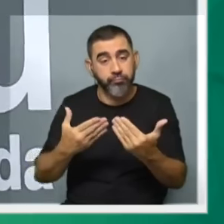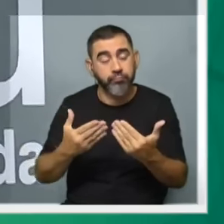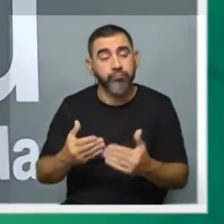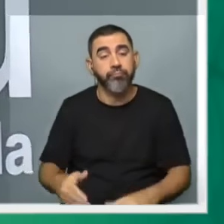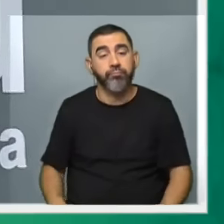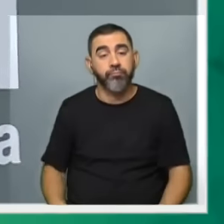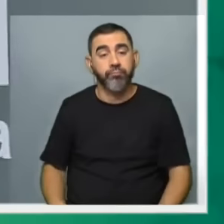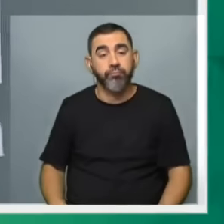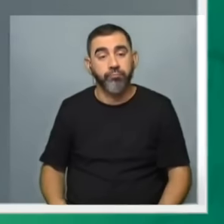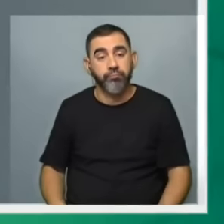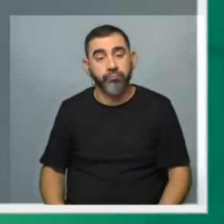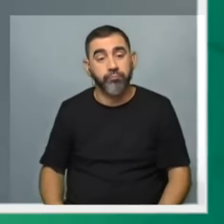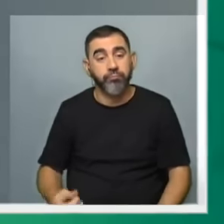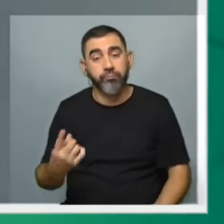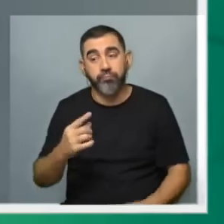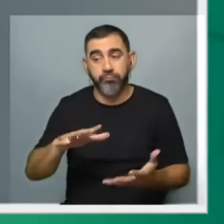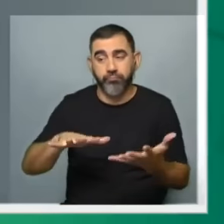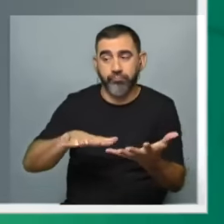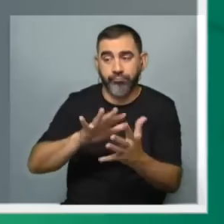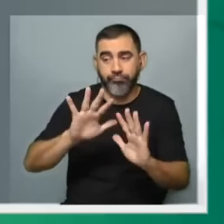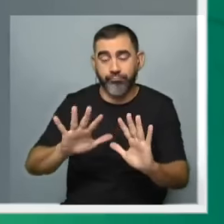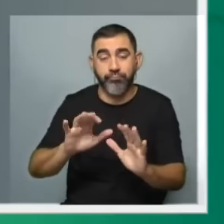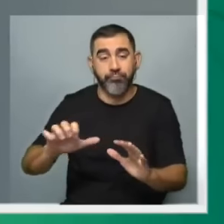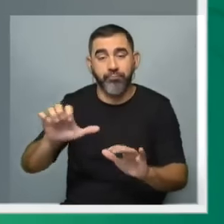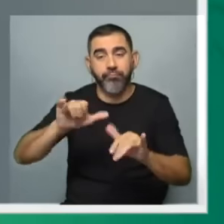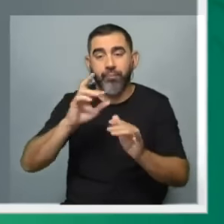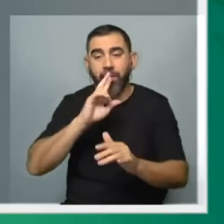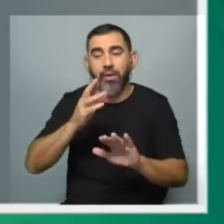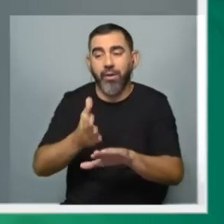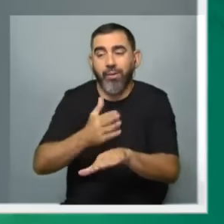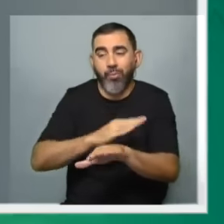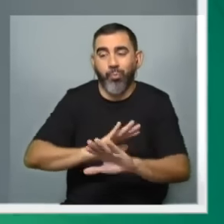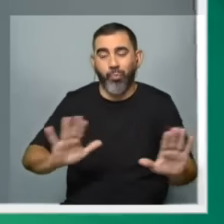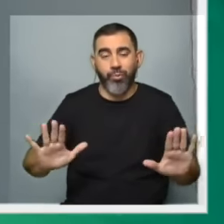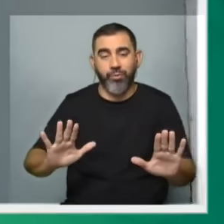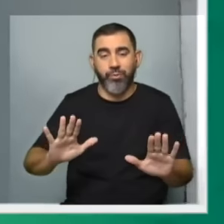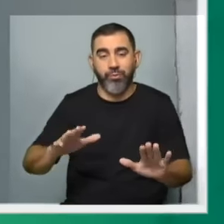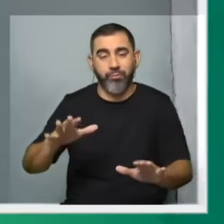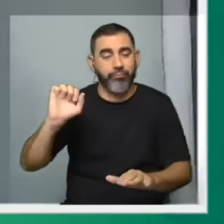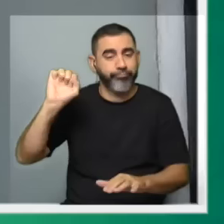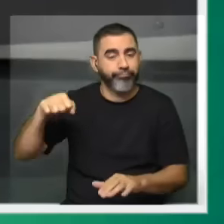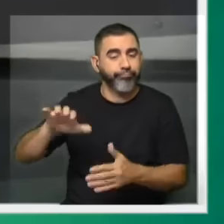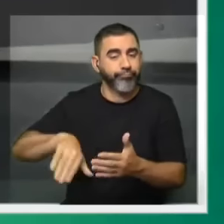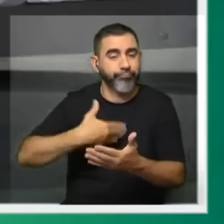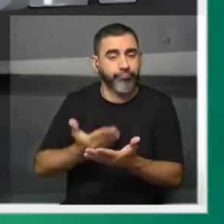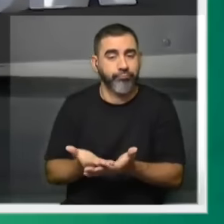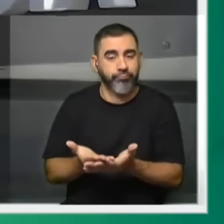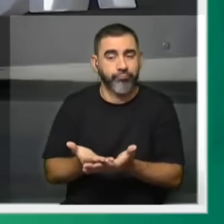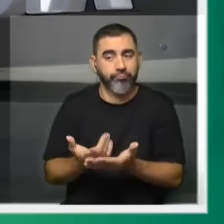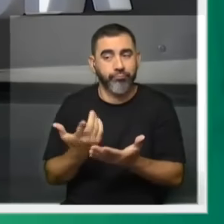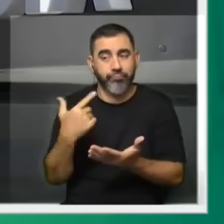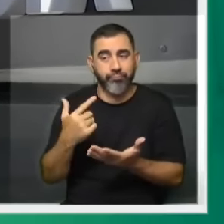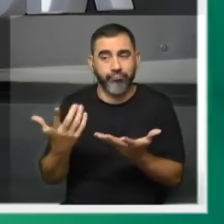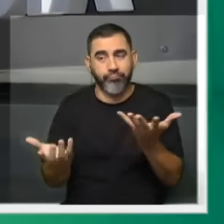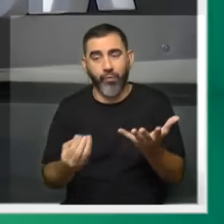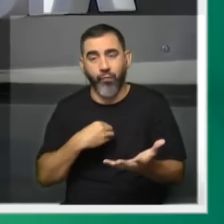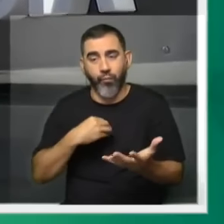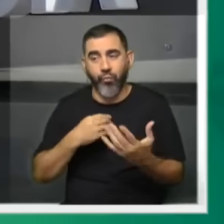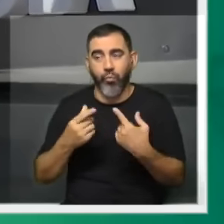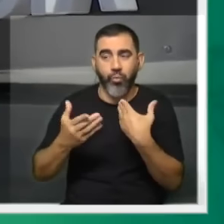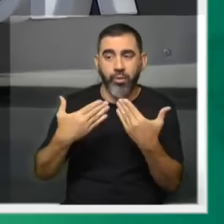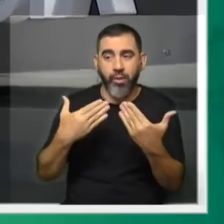con la empresa Pero con estas condiciones empresa ya lle una respuesta antes de Escuchar Ni siquiera los planteos la verdad que la disposición el D luego queda bastante cuestionado